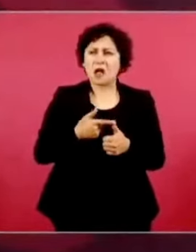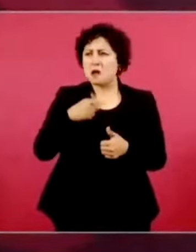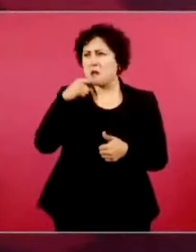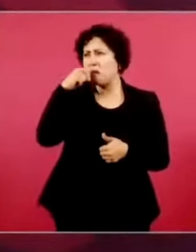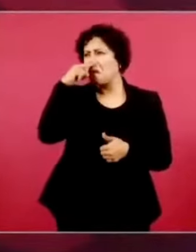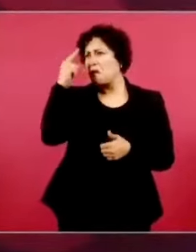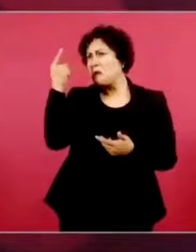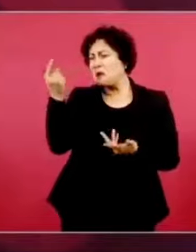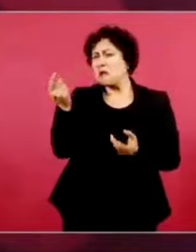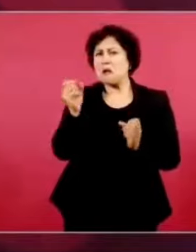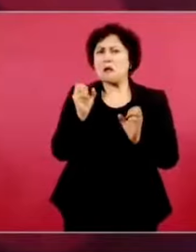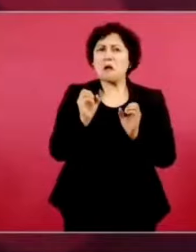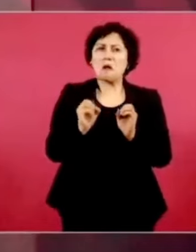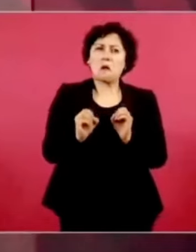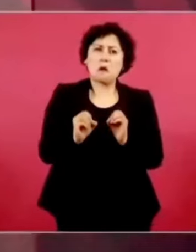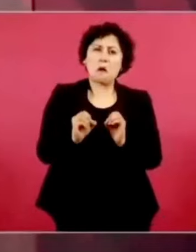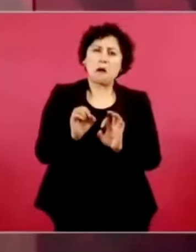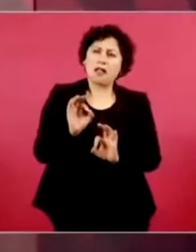comprarlo,